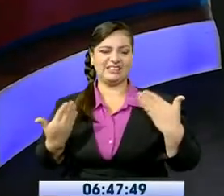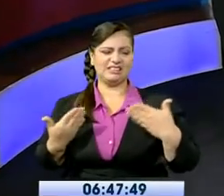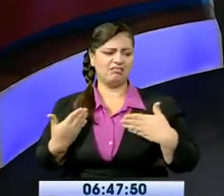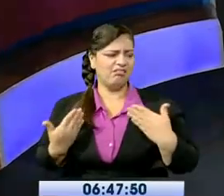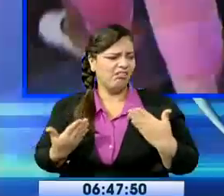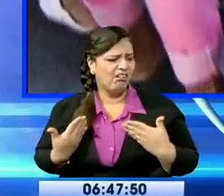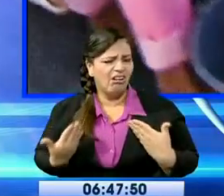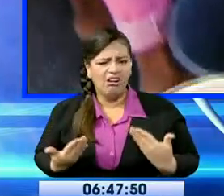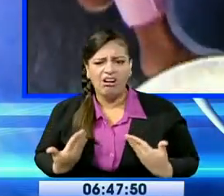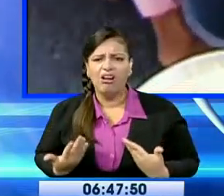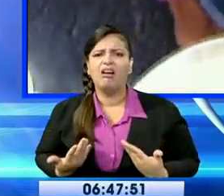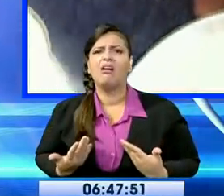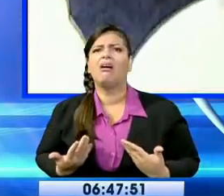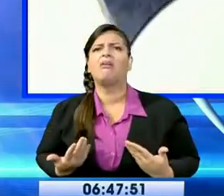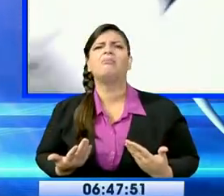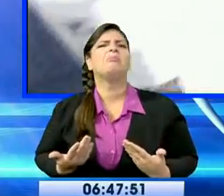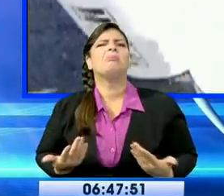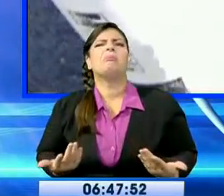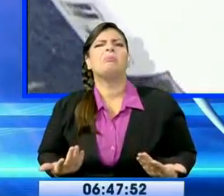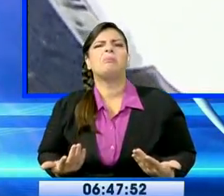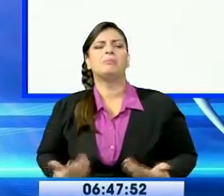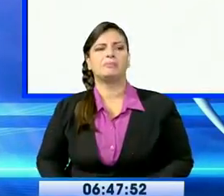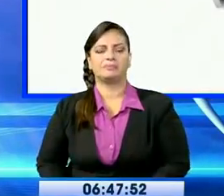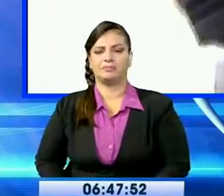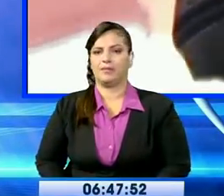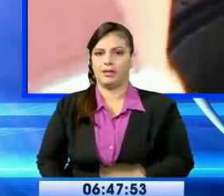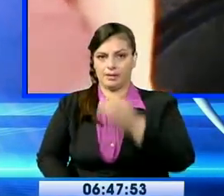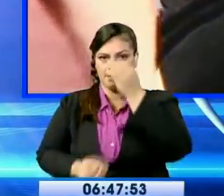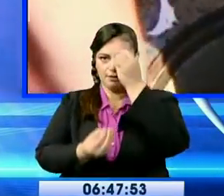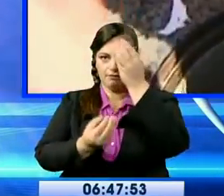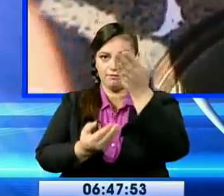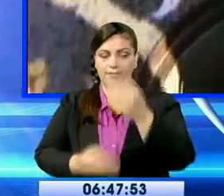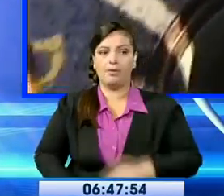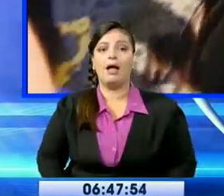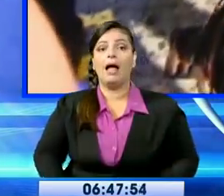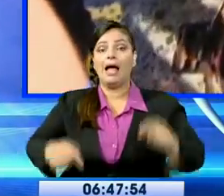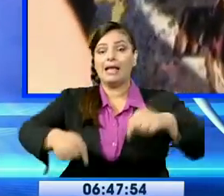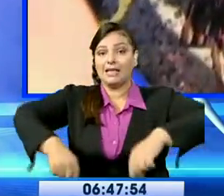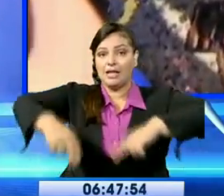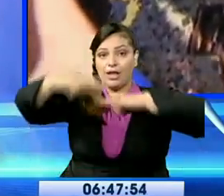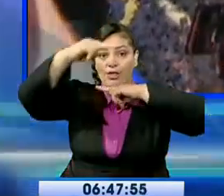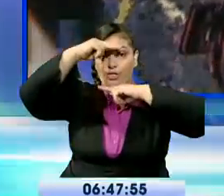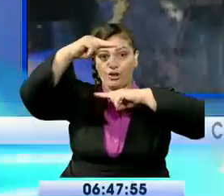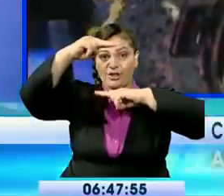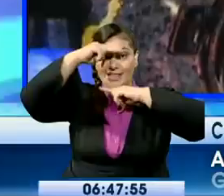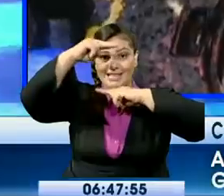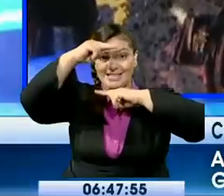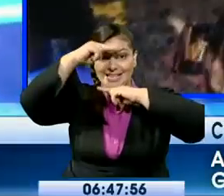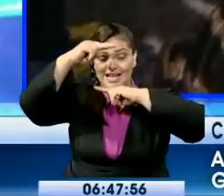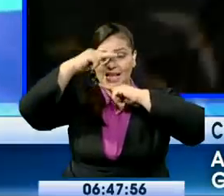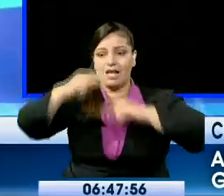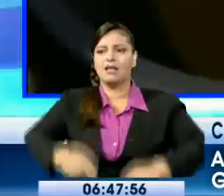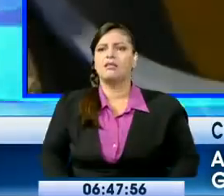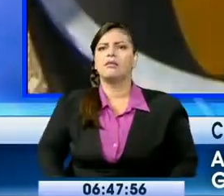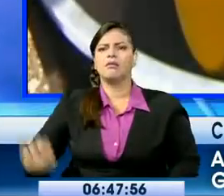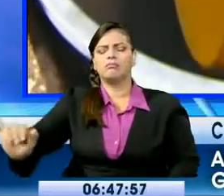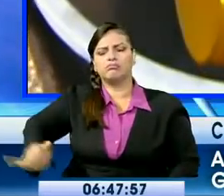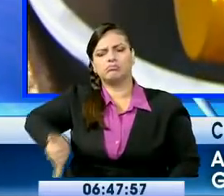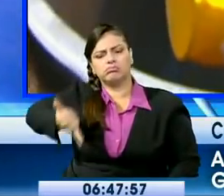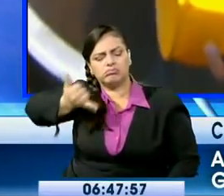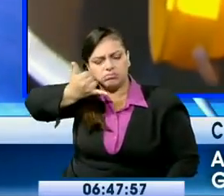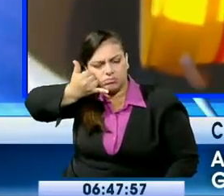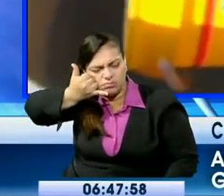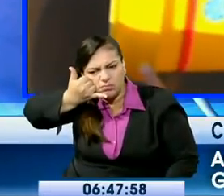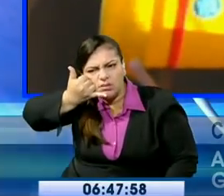que confirmarlo, pero estamos recibiendo llamadas de moradores del bloque 1 de Bastión Popular indicándonos